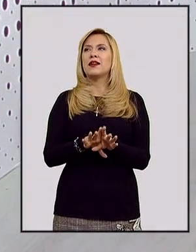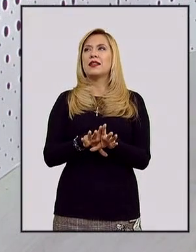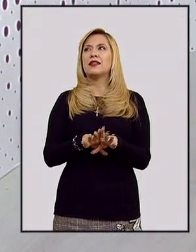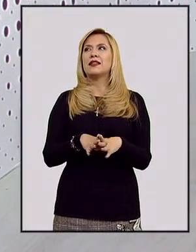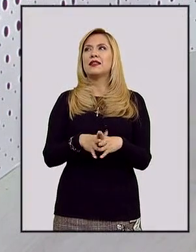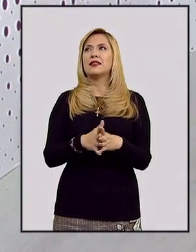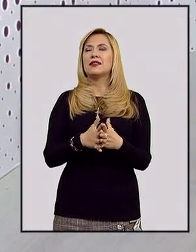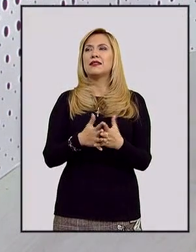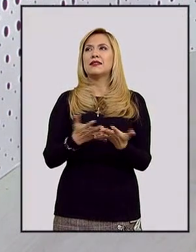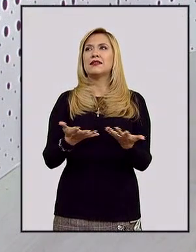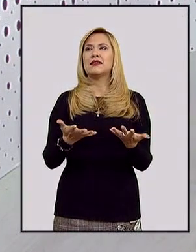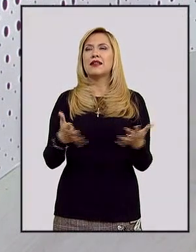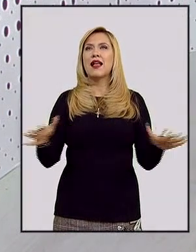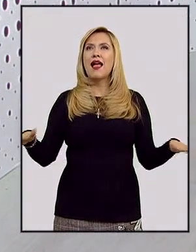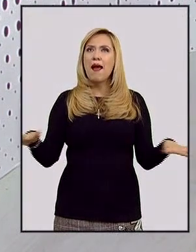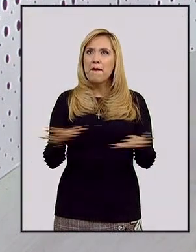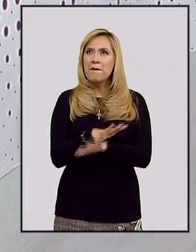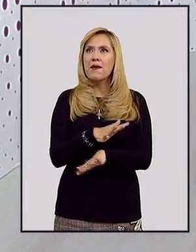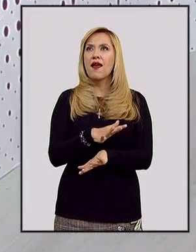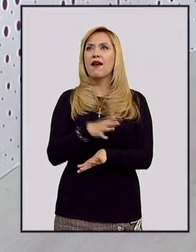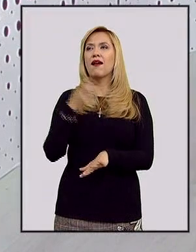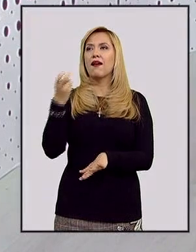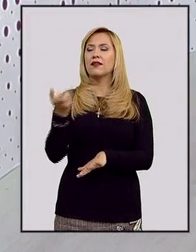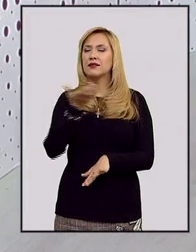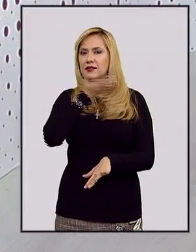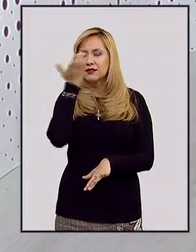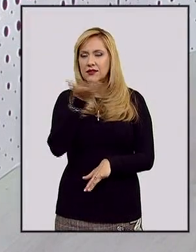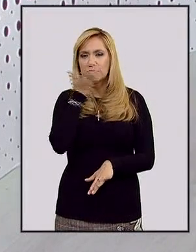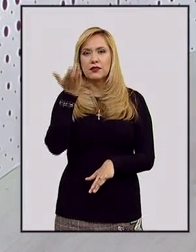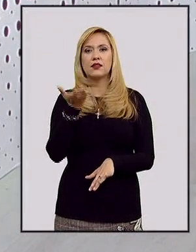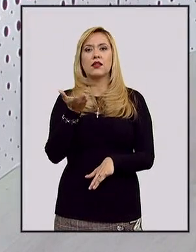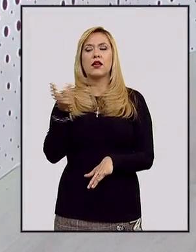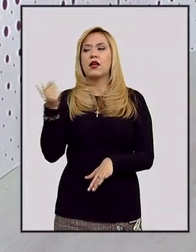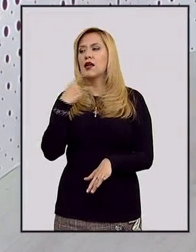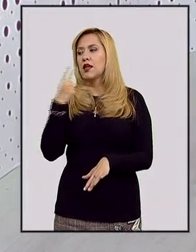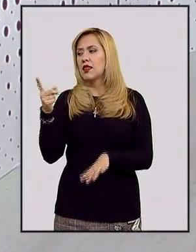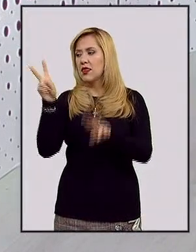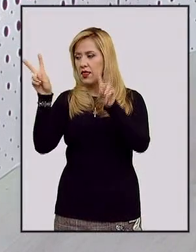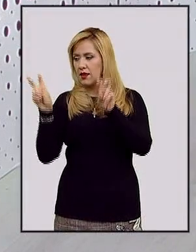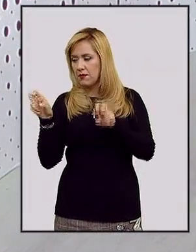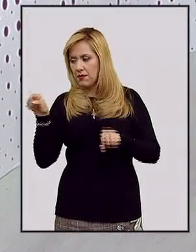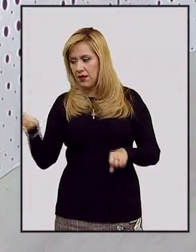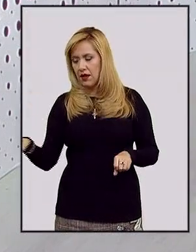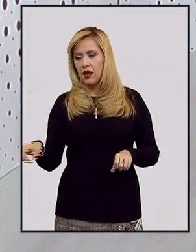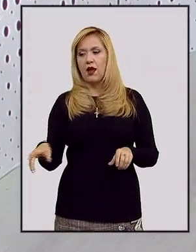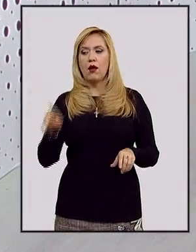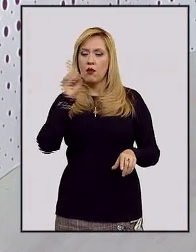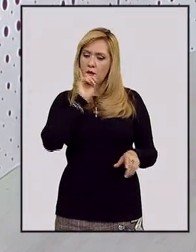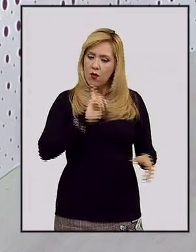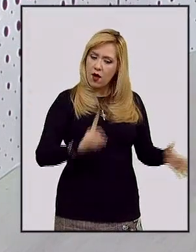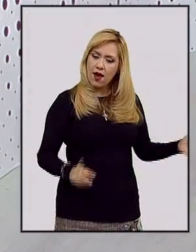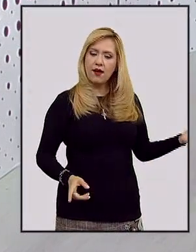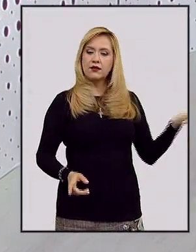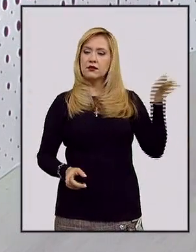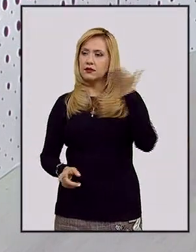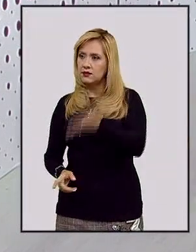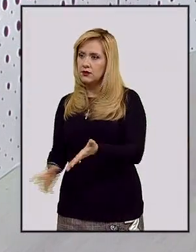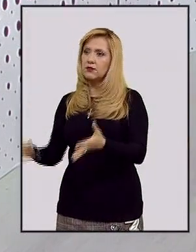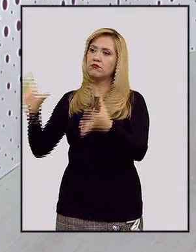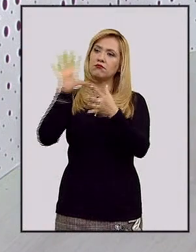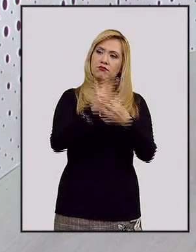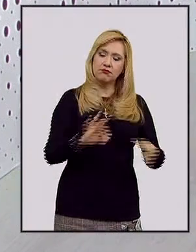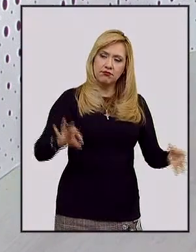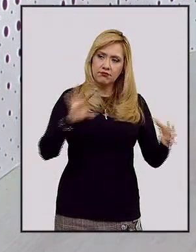para cambiar estas inercias. Hablabas ya sobre el tema de empoderar a las mujeres, de informar a las mujeres.